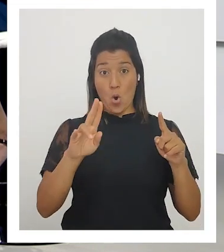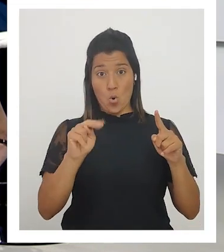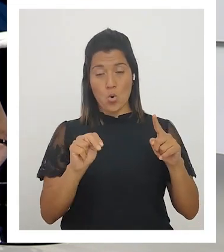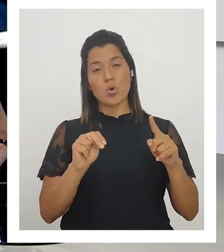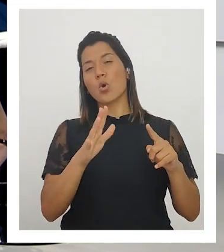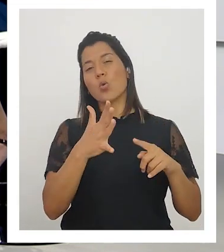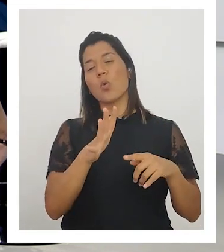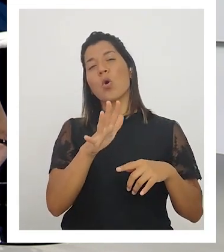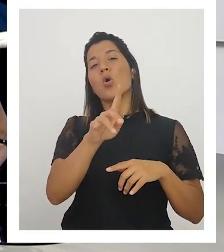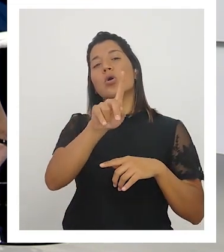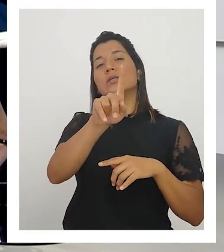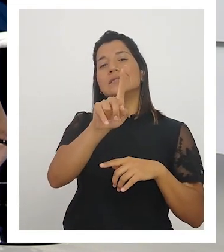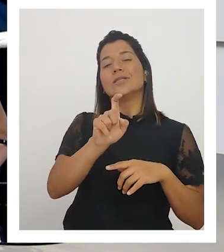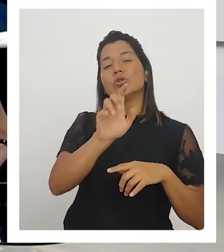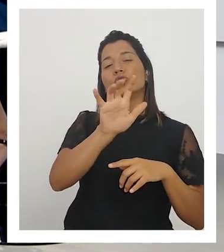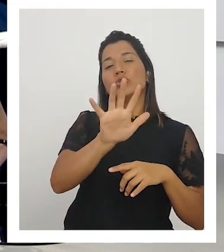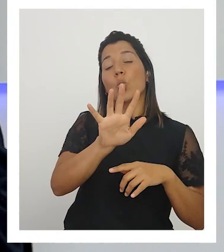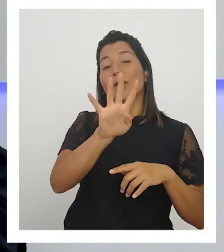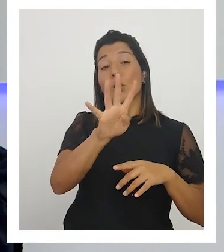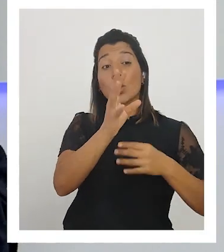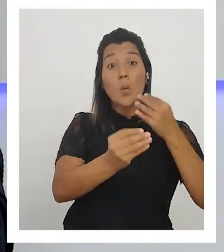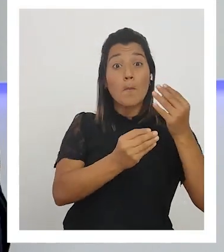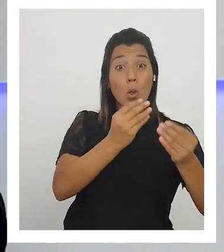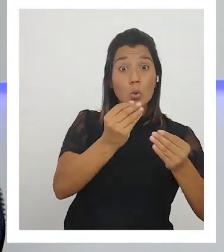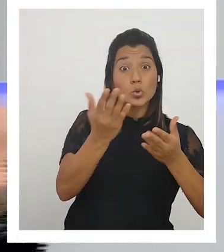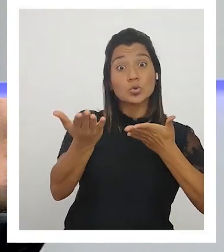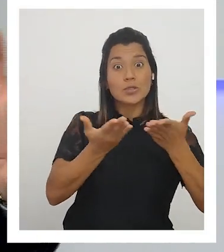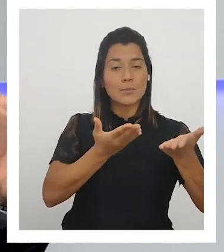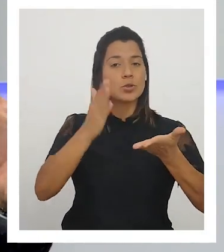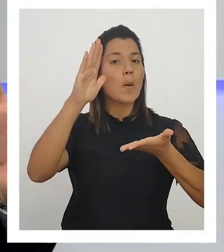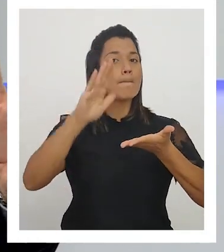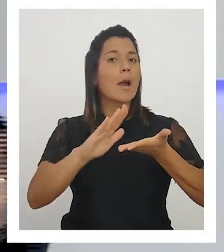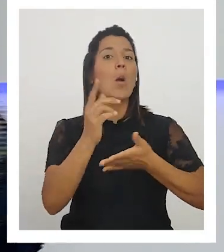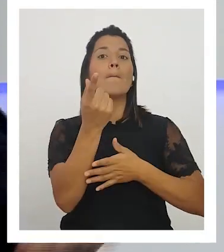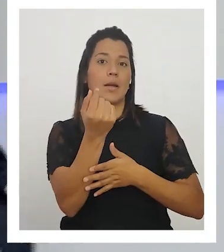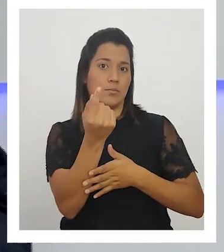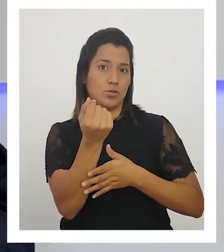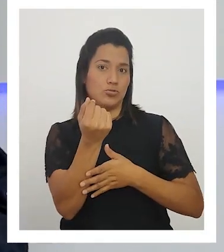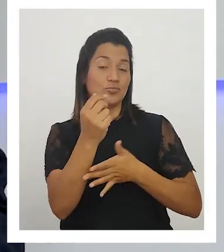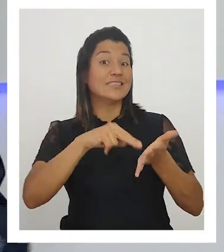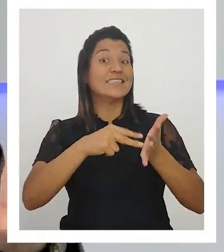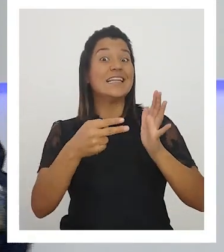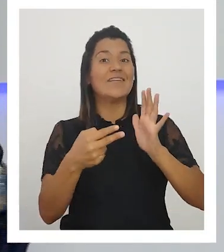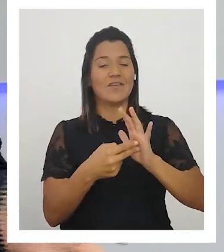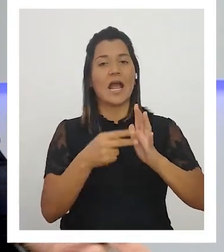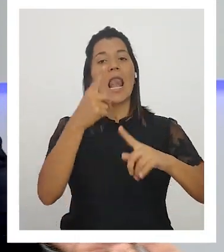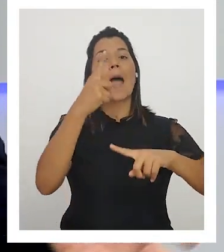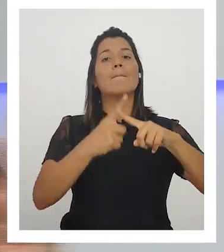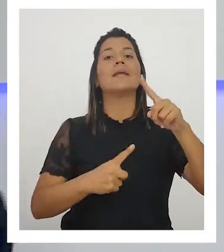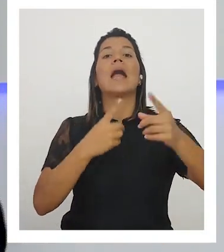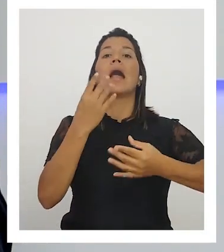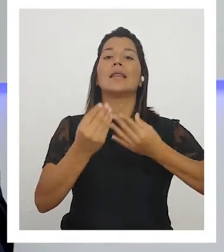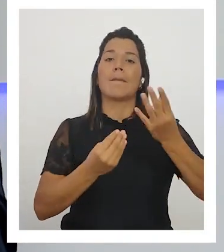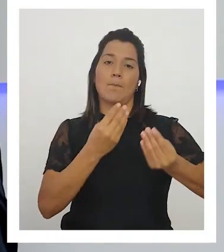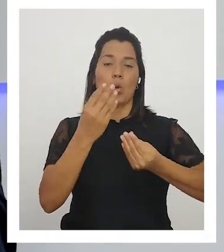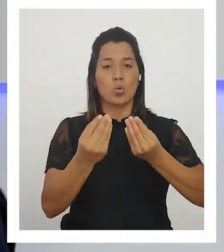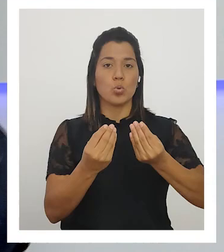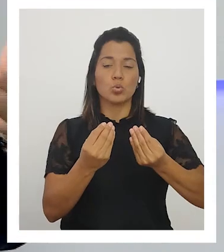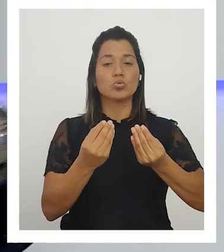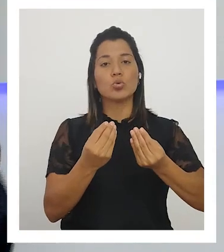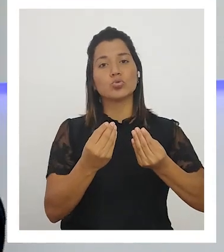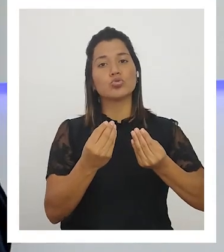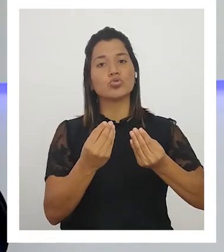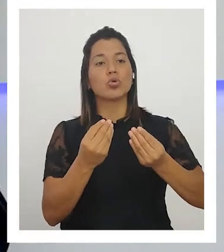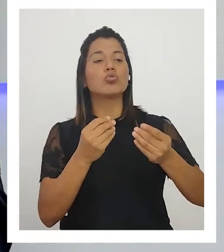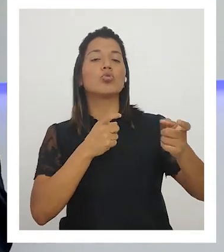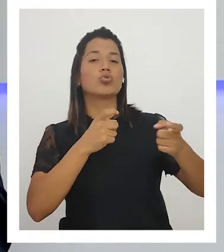o servicios han disminuido su precio. Eso es más o menos la mitad de los productos a los que se les lleva el seguimiento